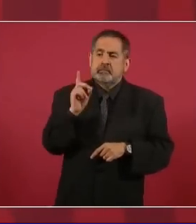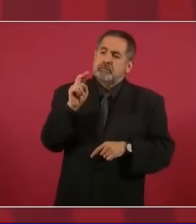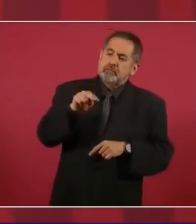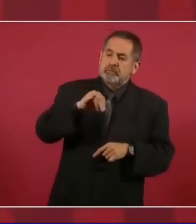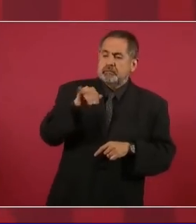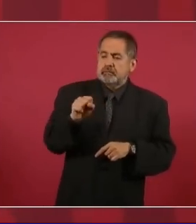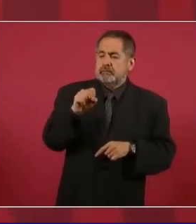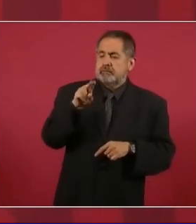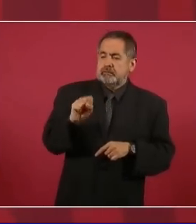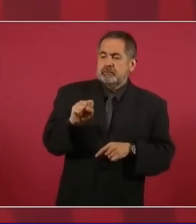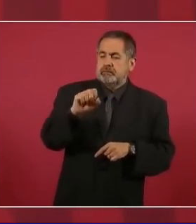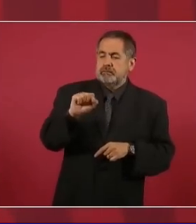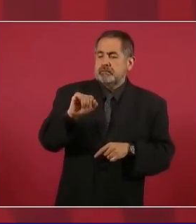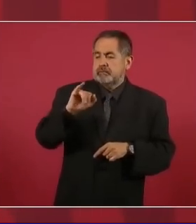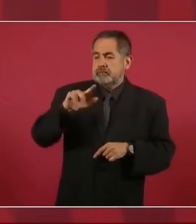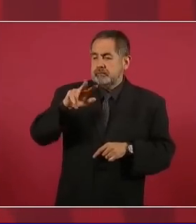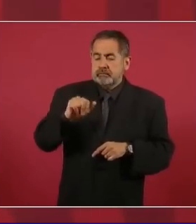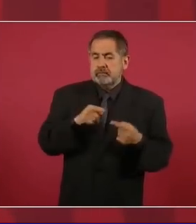al conservadurismo.